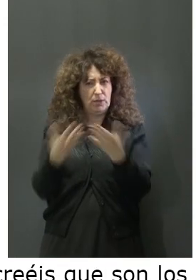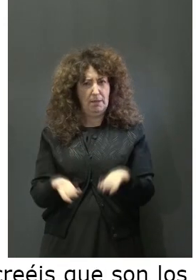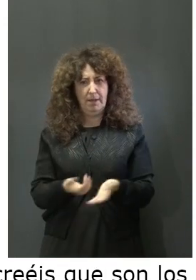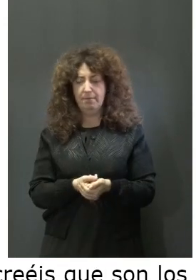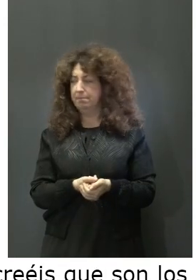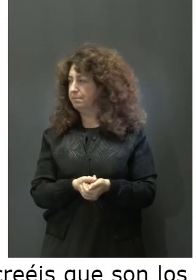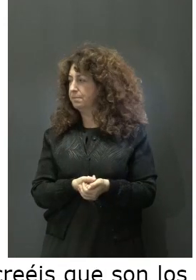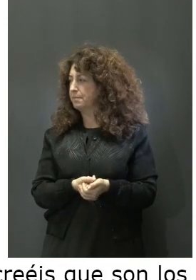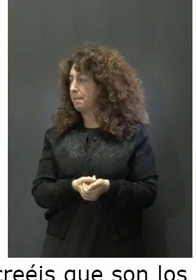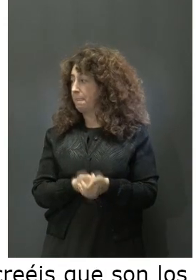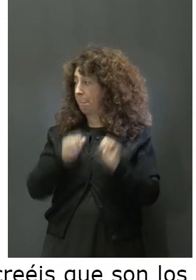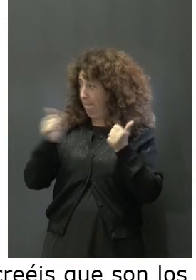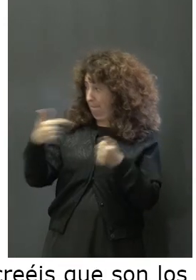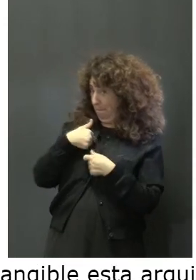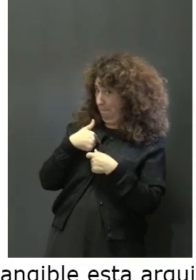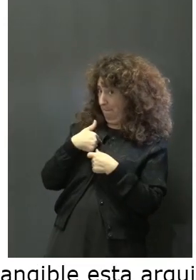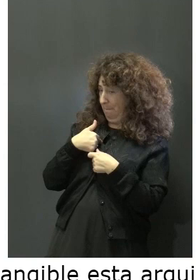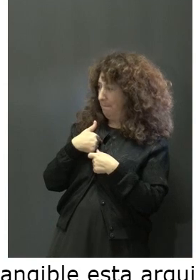yo.